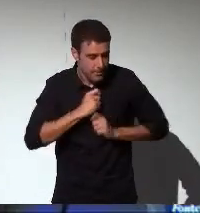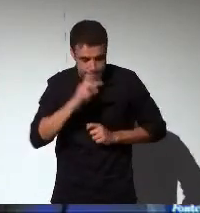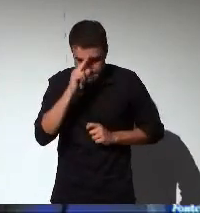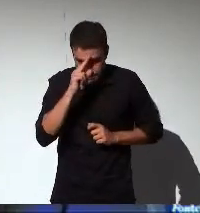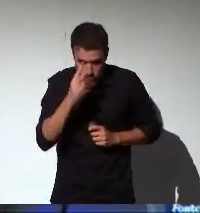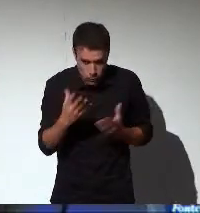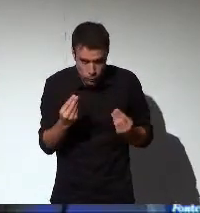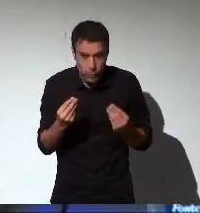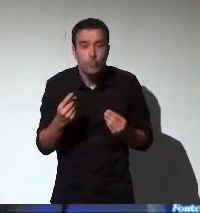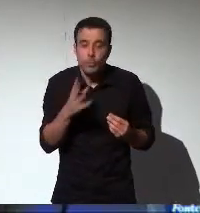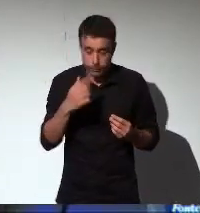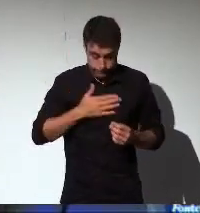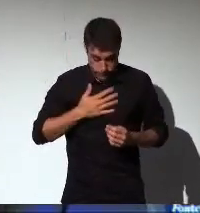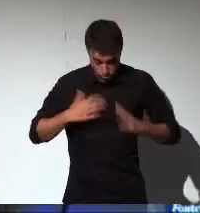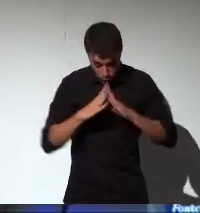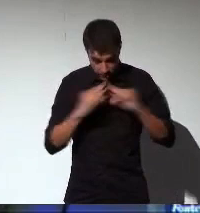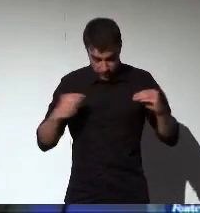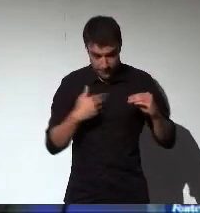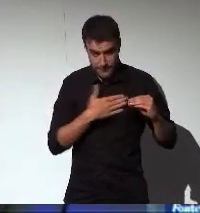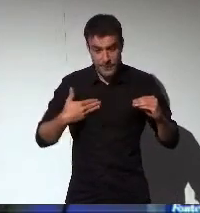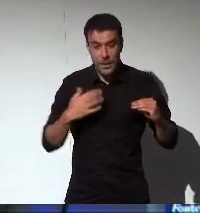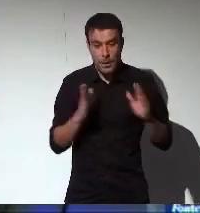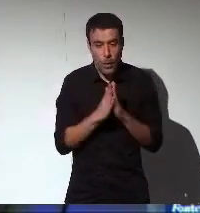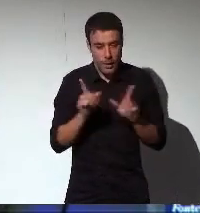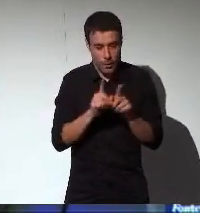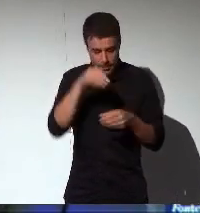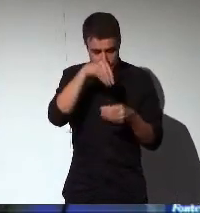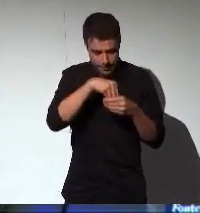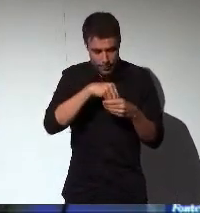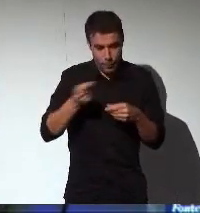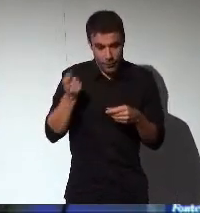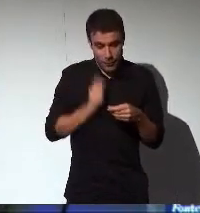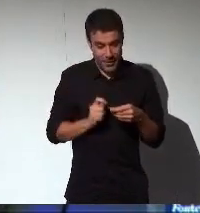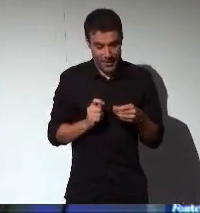por parte de la universidad de al menos nuestros profesionales, cuando salgan